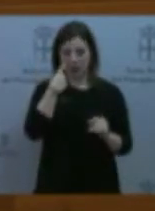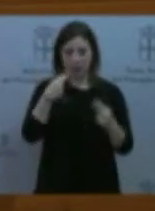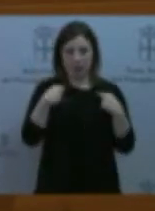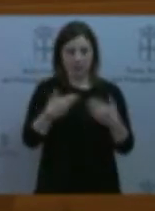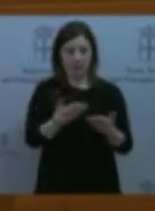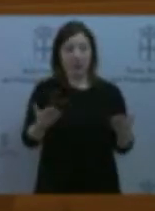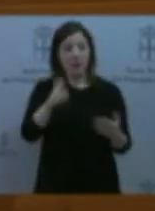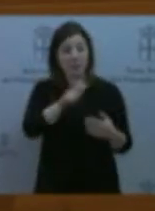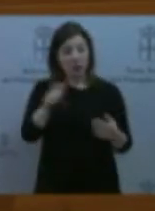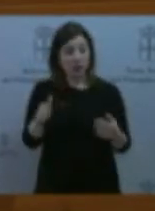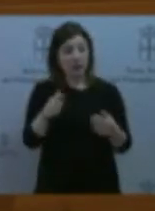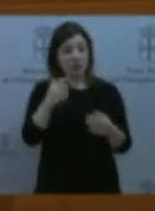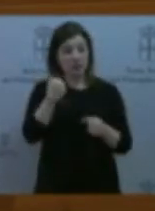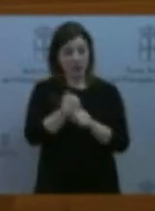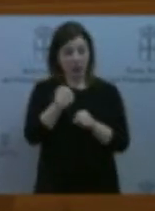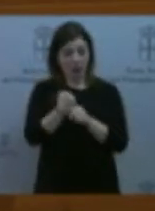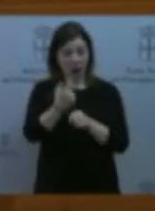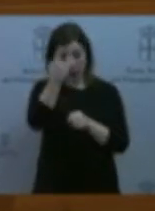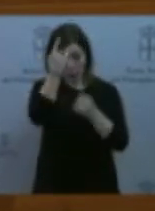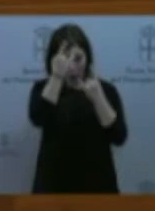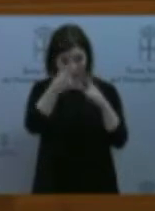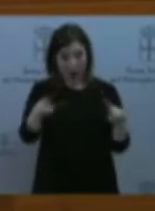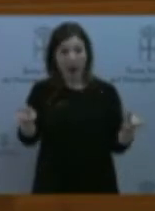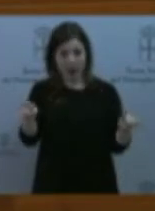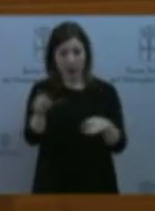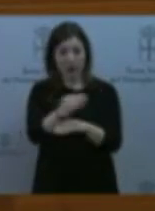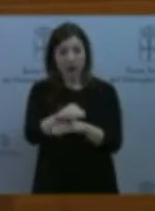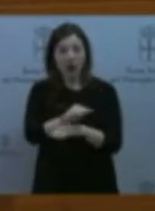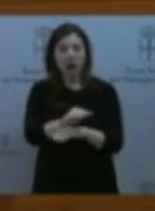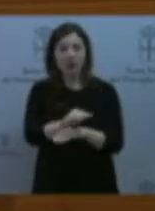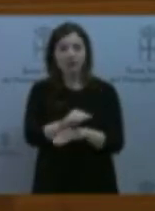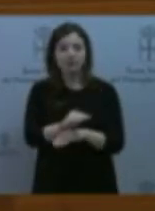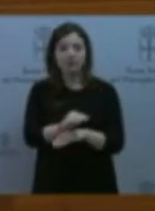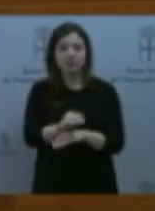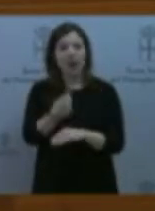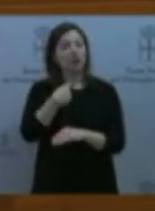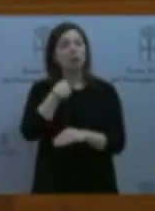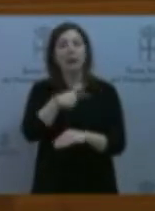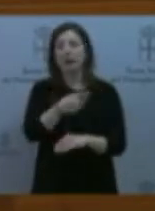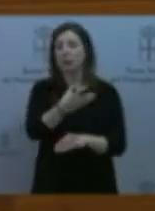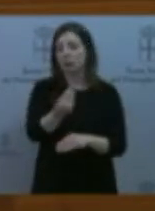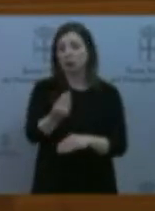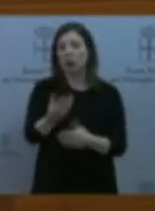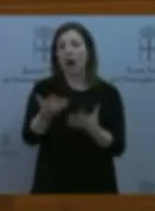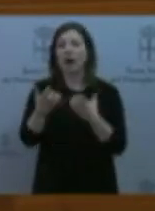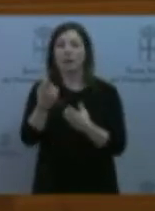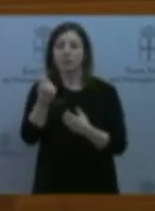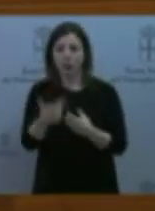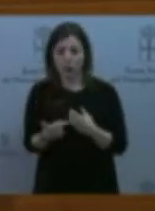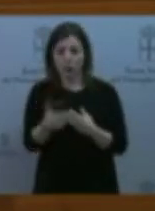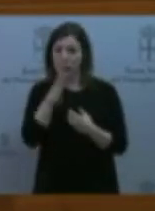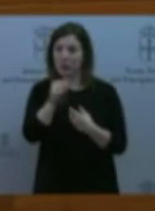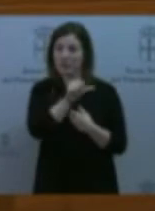muchos, tienen mucho que perder y muy poco que ganar después de una semana como la que hemos vivido. Los